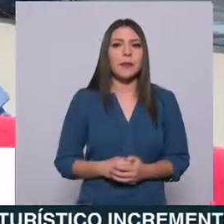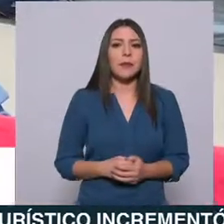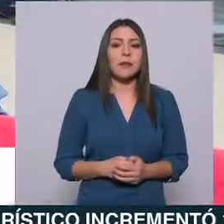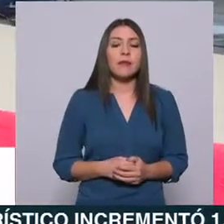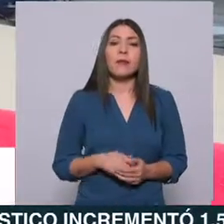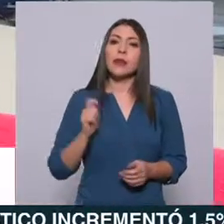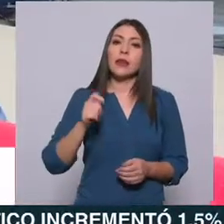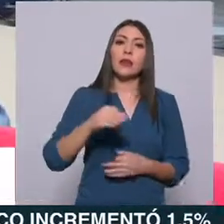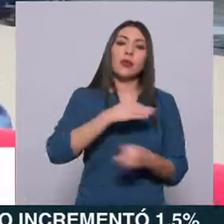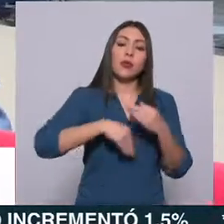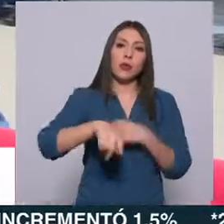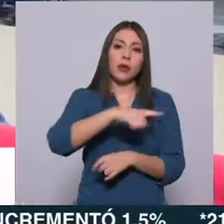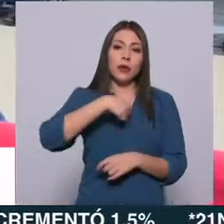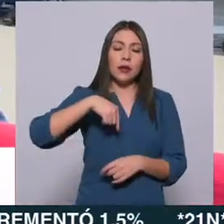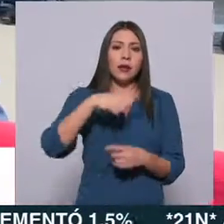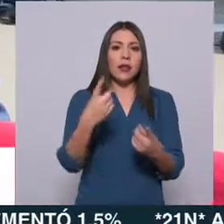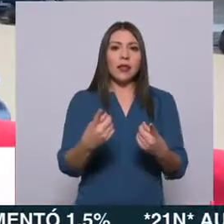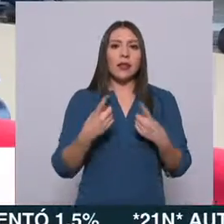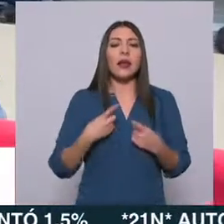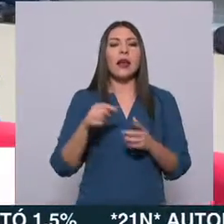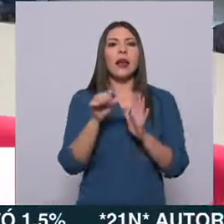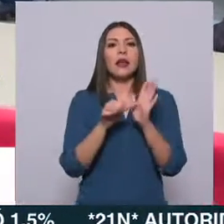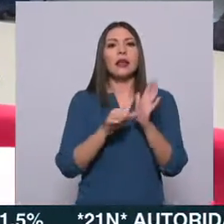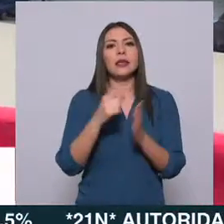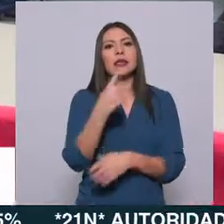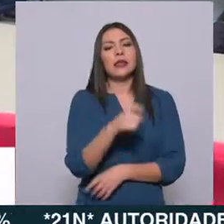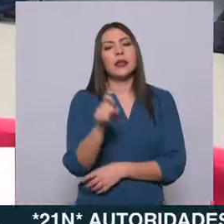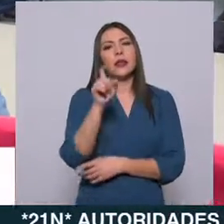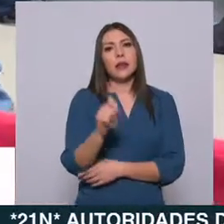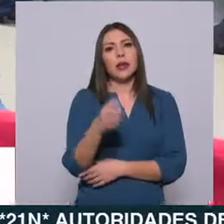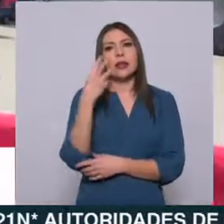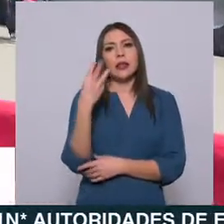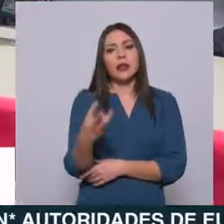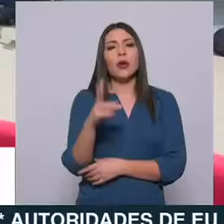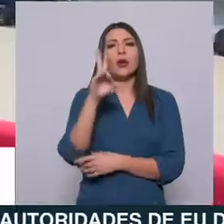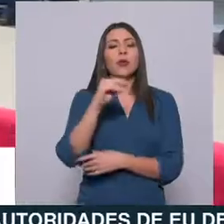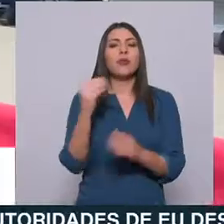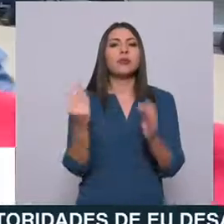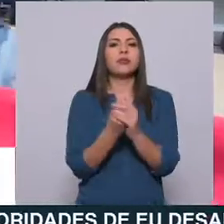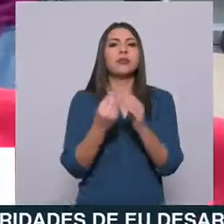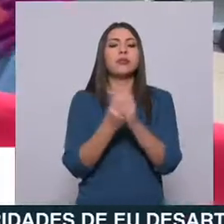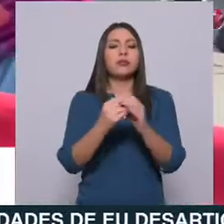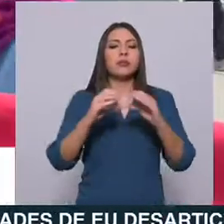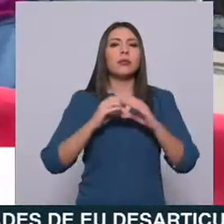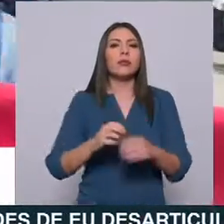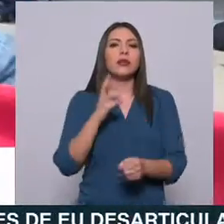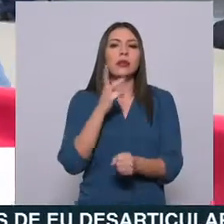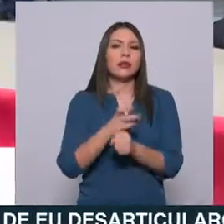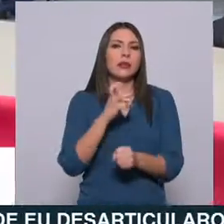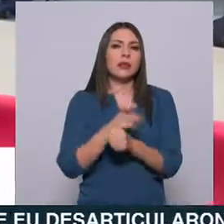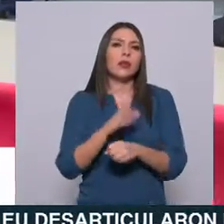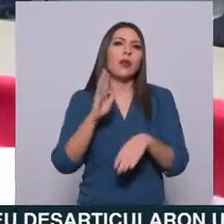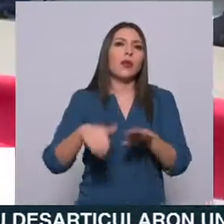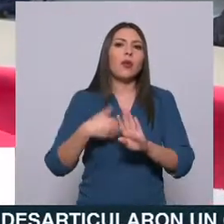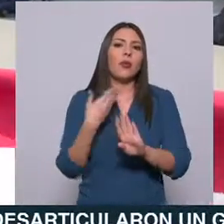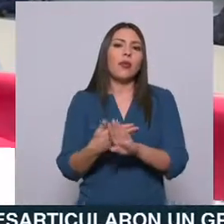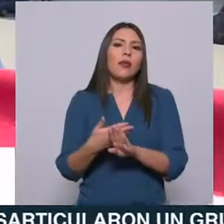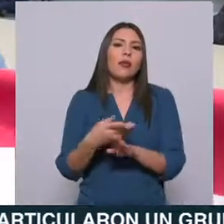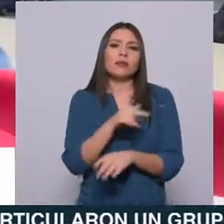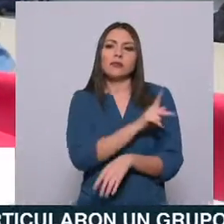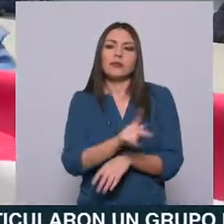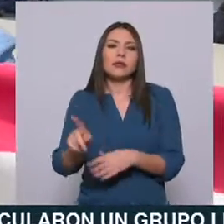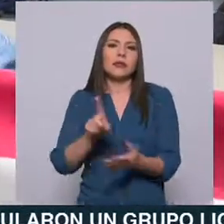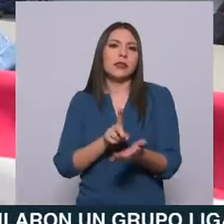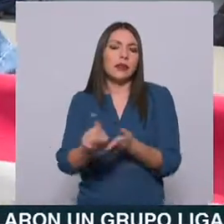a nosotros nos regresen al artículo 123 y no nos dejen dentro del tercero, porque afecta nuestros derechos laborales también,